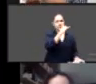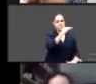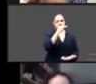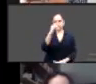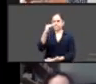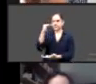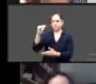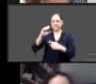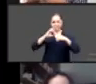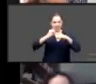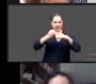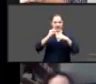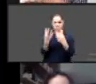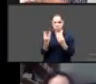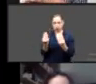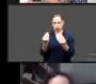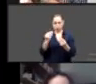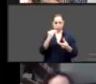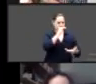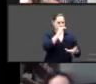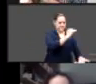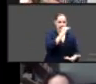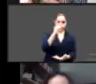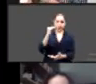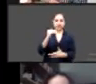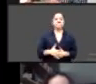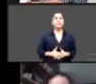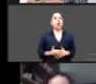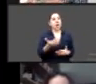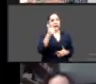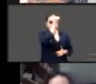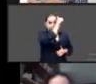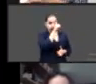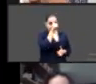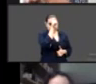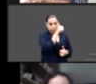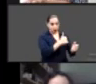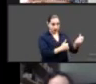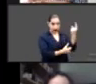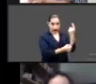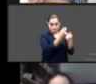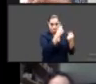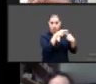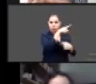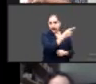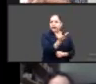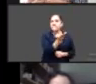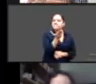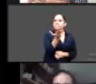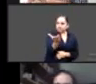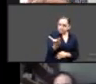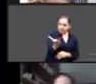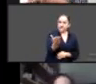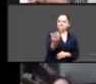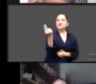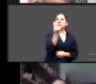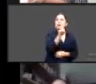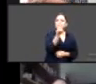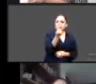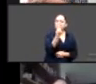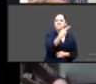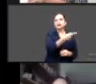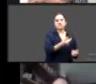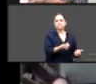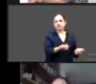Como petición o como iniciativa de algunos sacerdotes, se comenzó una pequeña red de comercialización de productos de la canasta